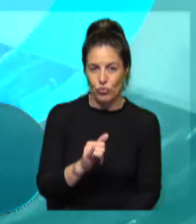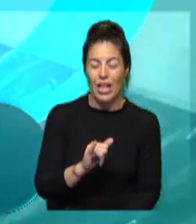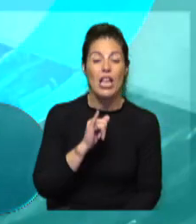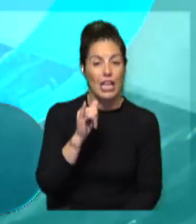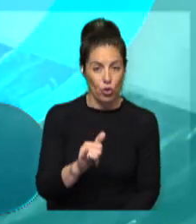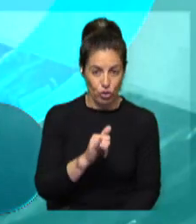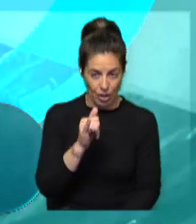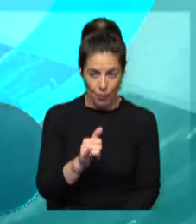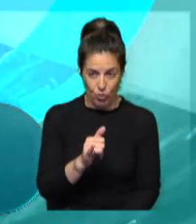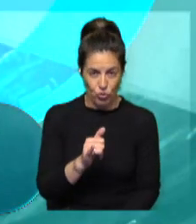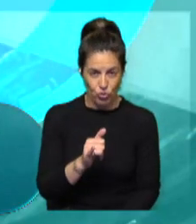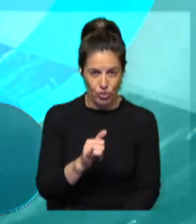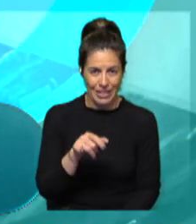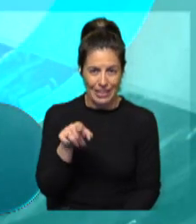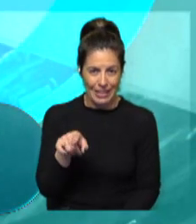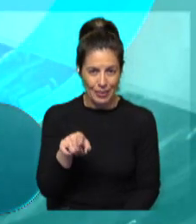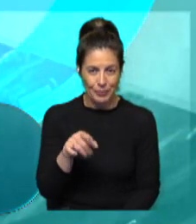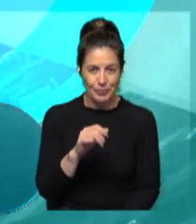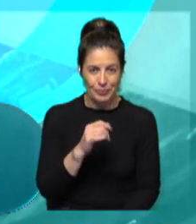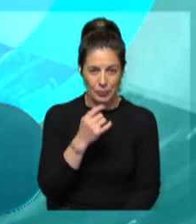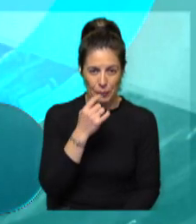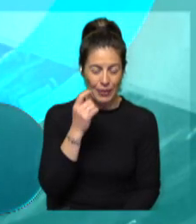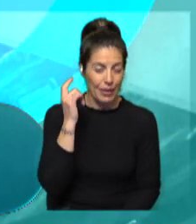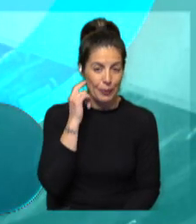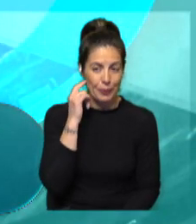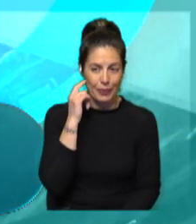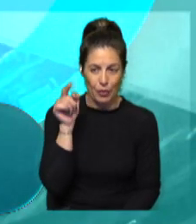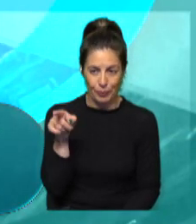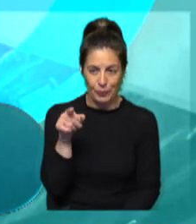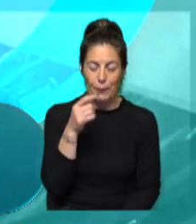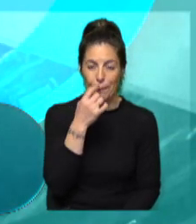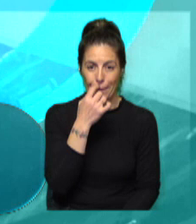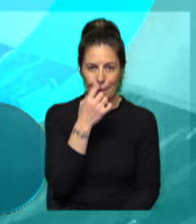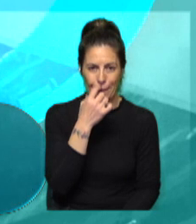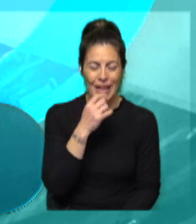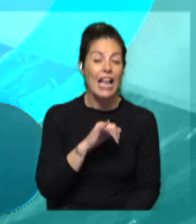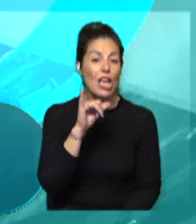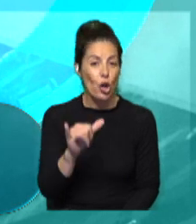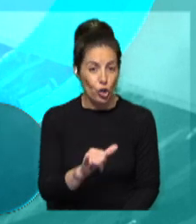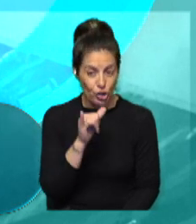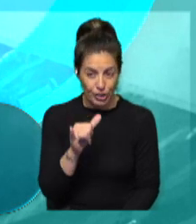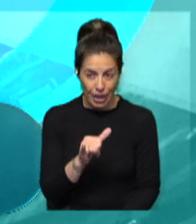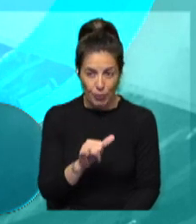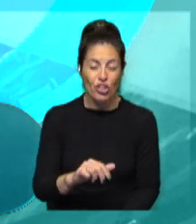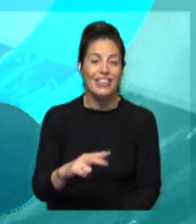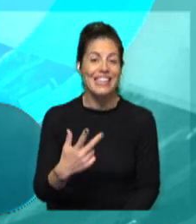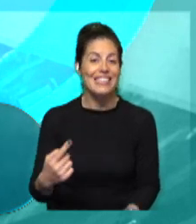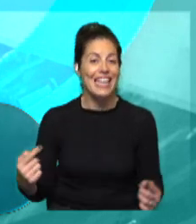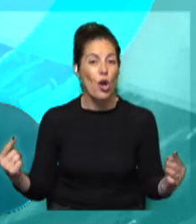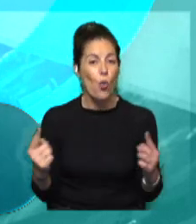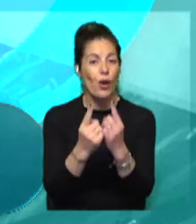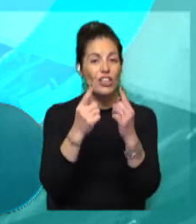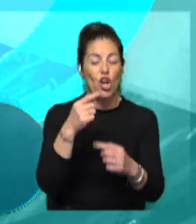Les comentábamos que capaz es el audio de Marcos. Ajá. Les comentábamos que el tercer encuentro diverso